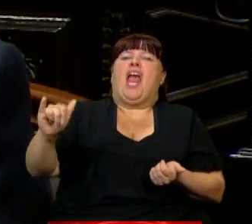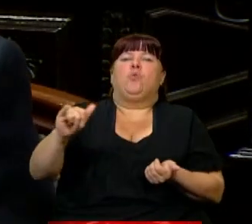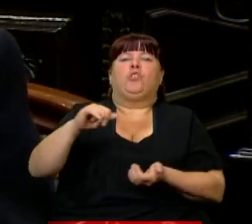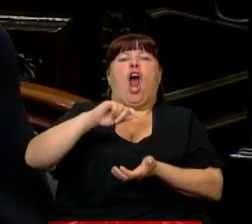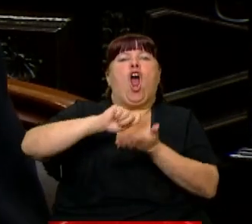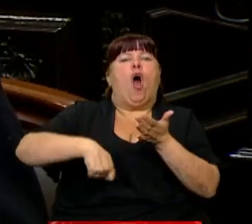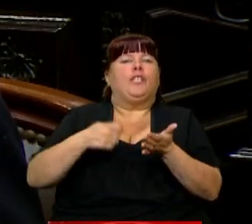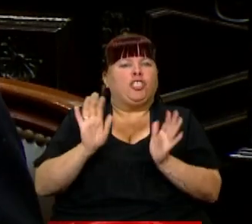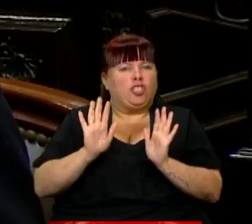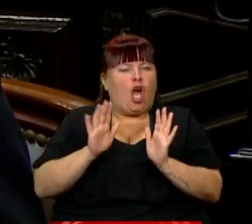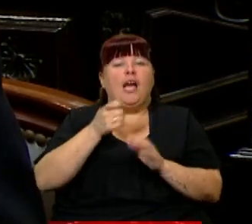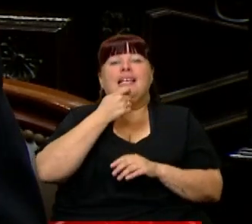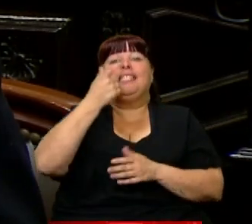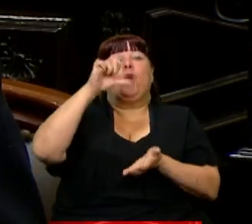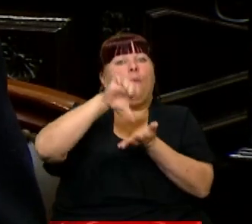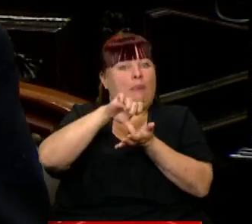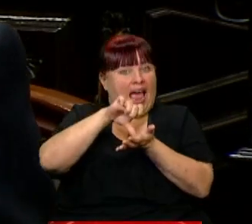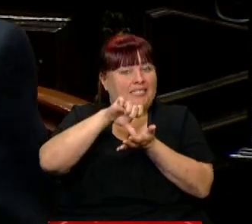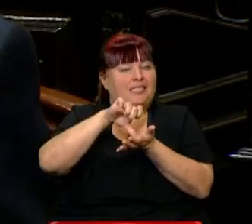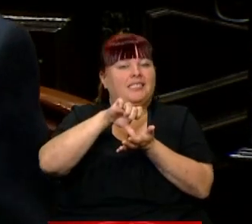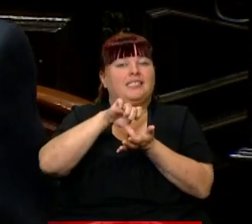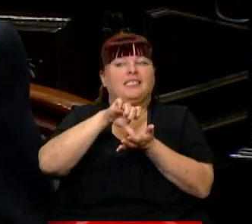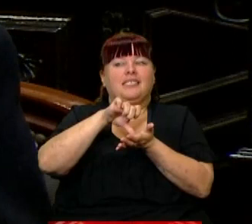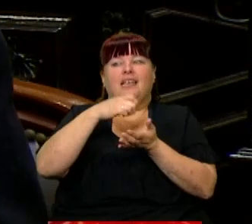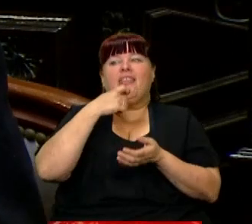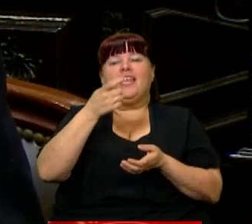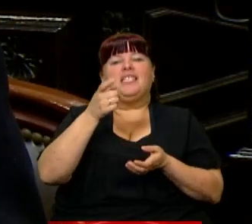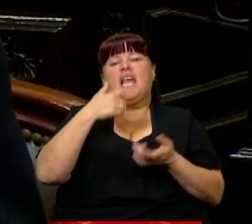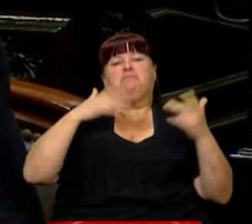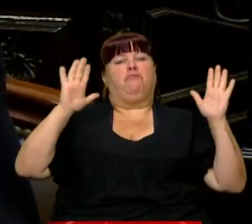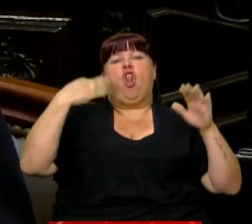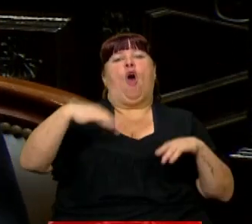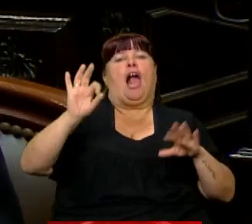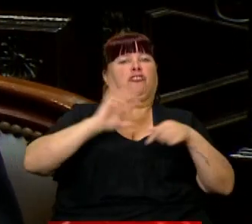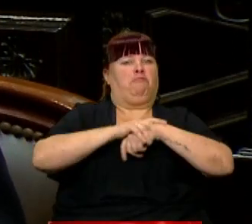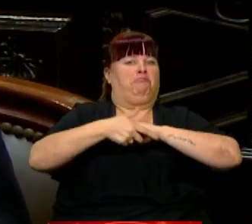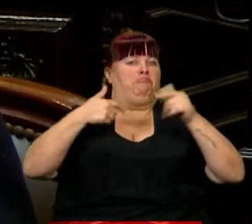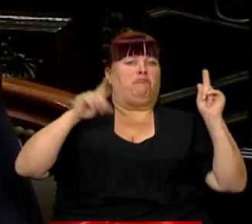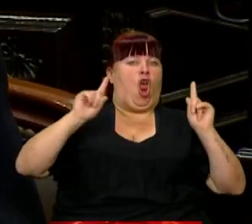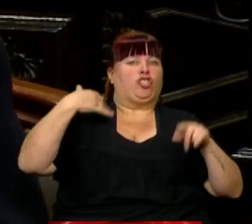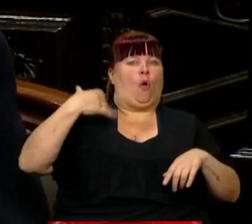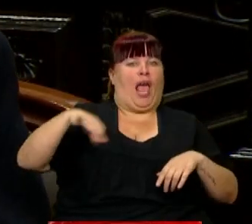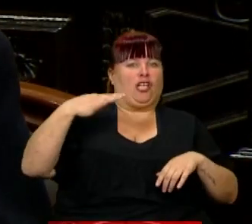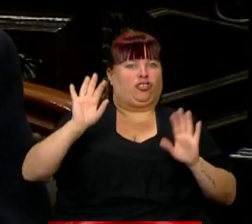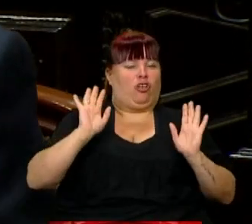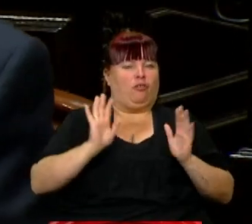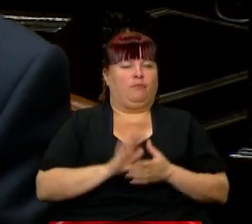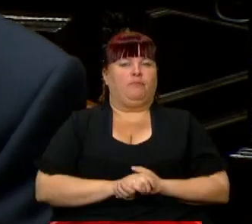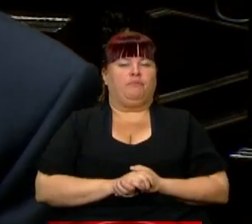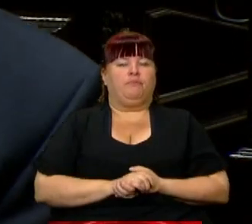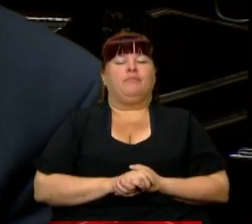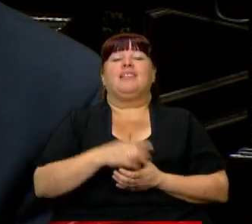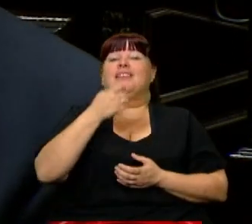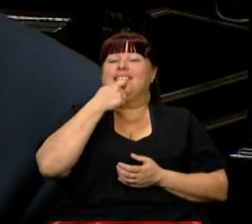una convención? Bueno, cuando un país decide desobligarse, desligarse de sus alcances.